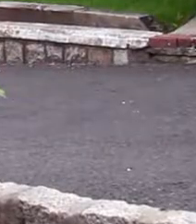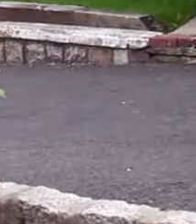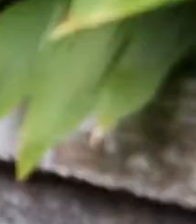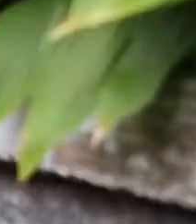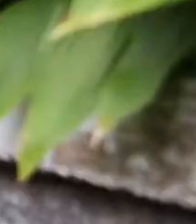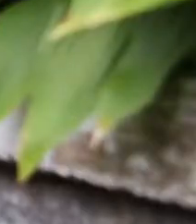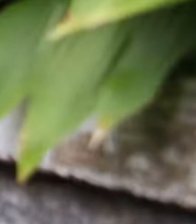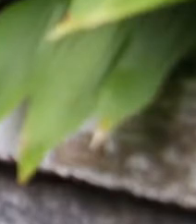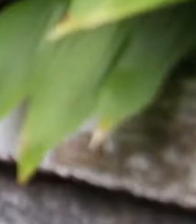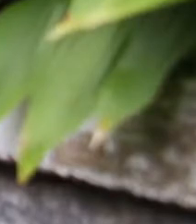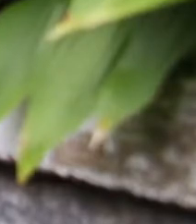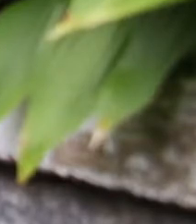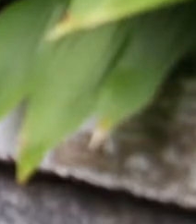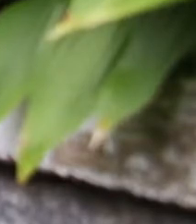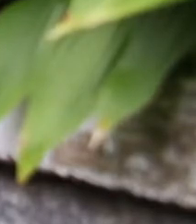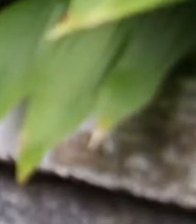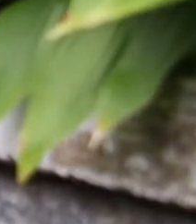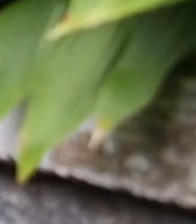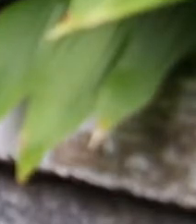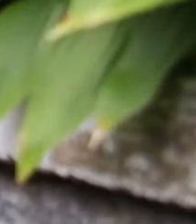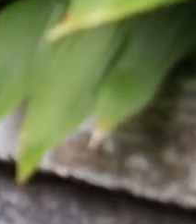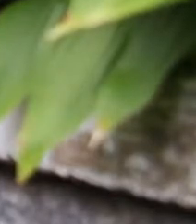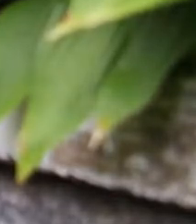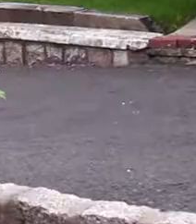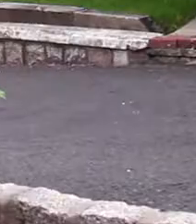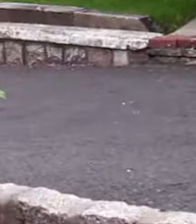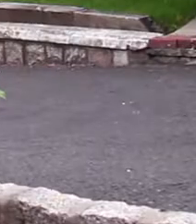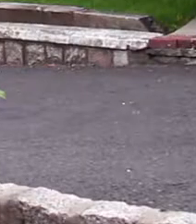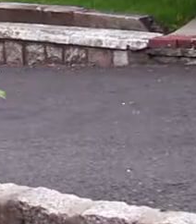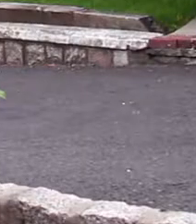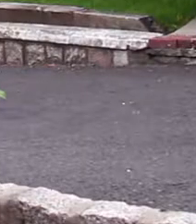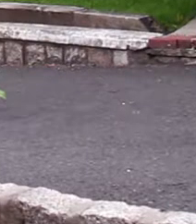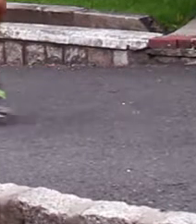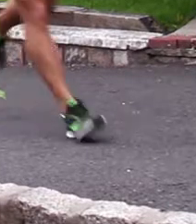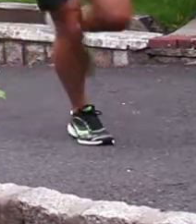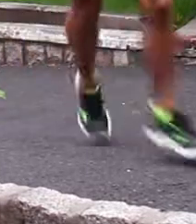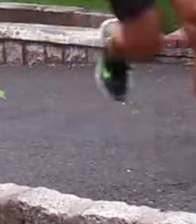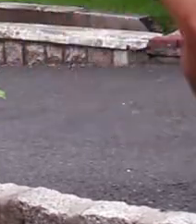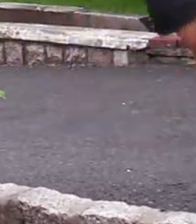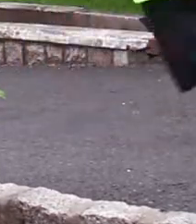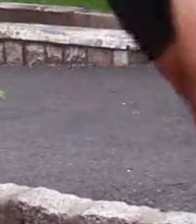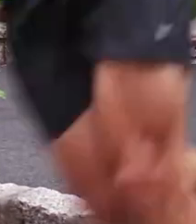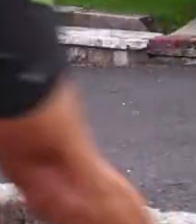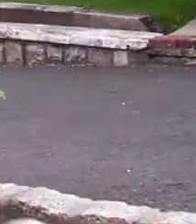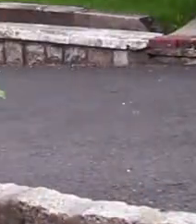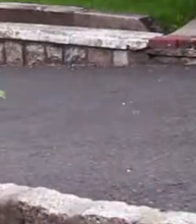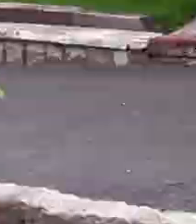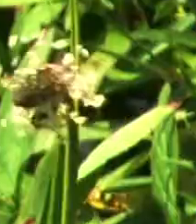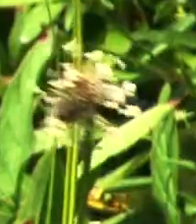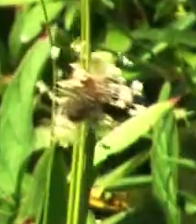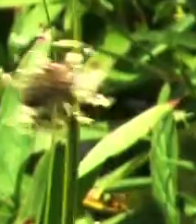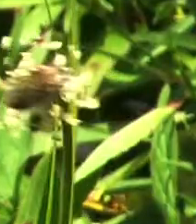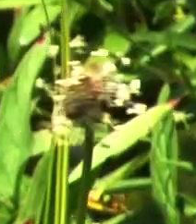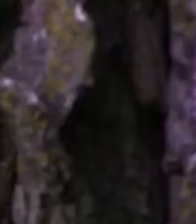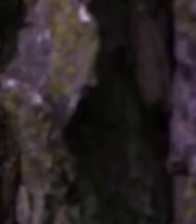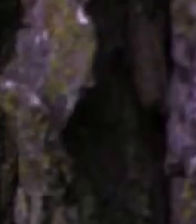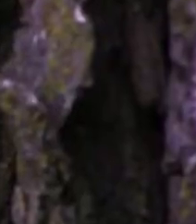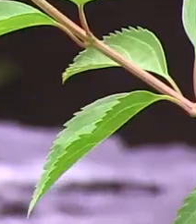Entonces yo nada más abro la puerta y me voy ahí voy. Al principio suavecito y ya ahí voy calentando y ya me voy.